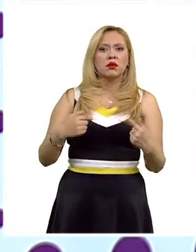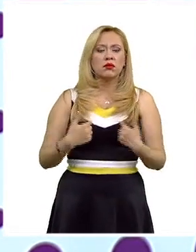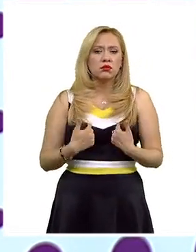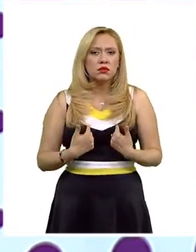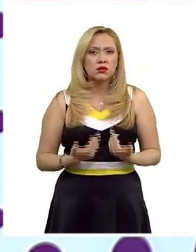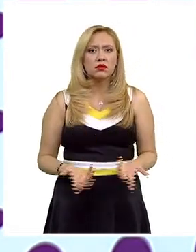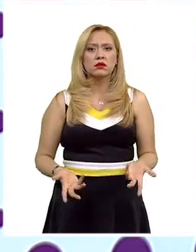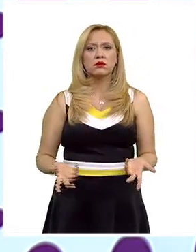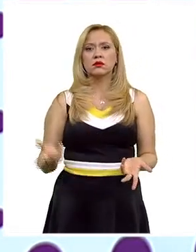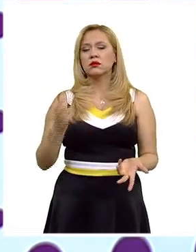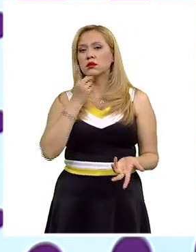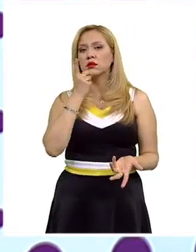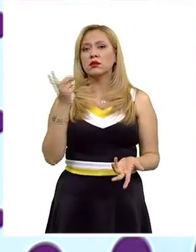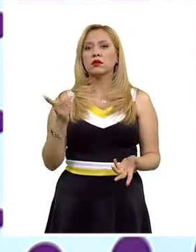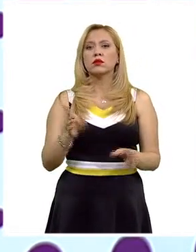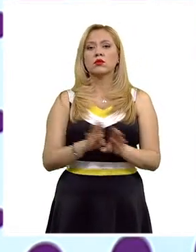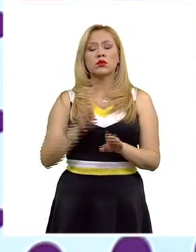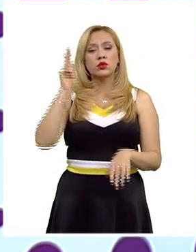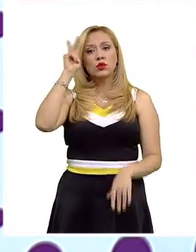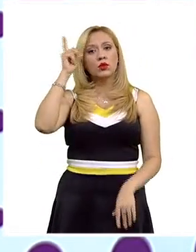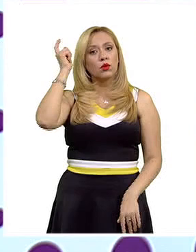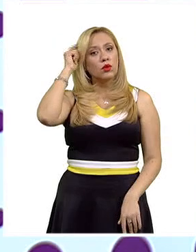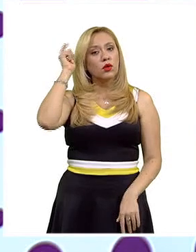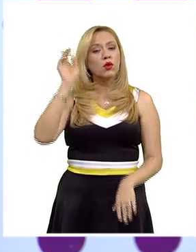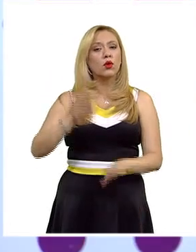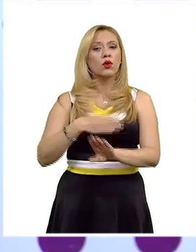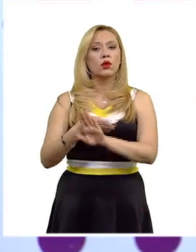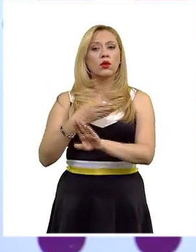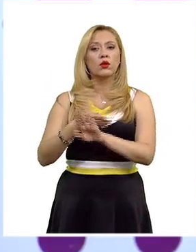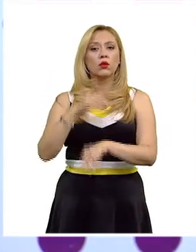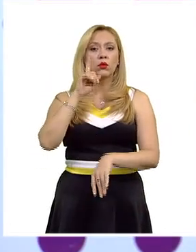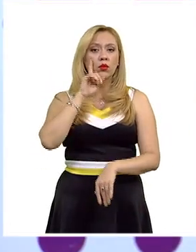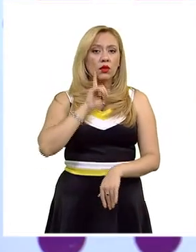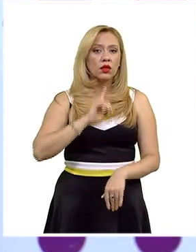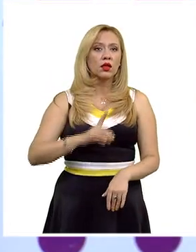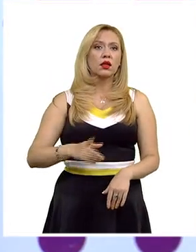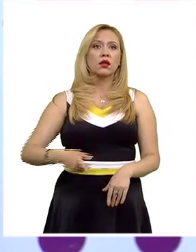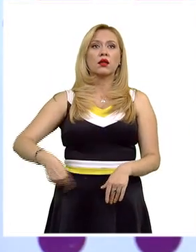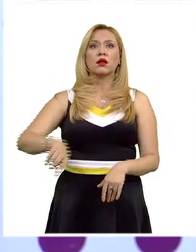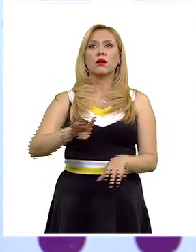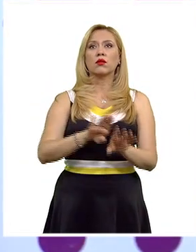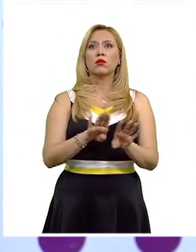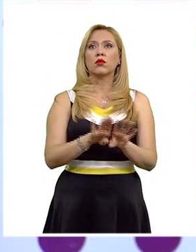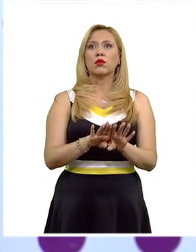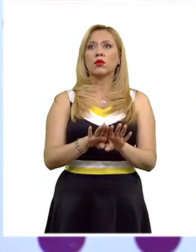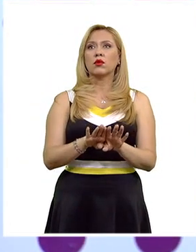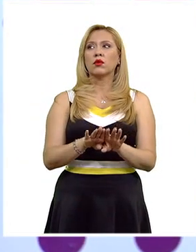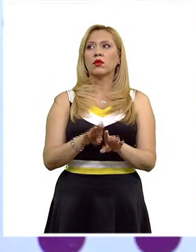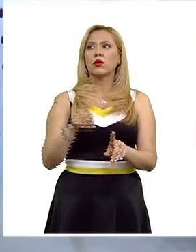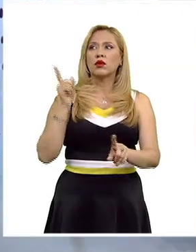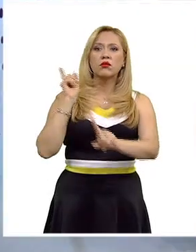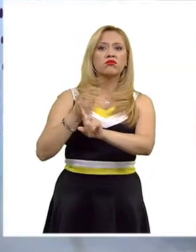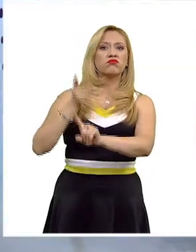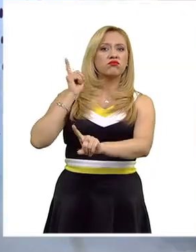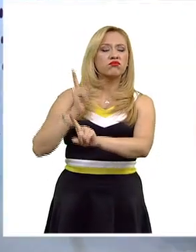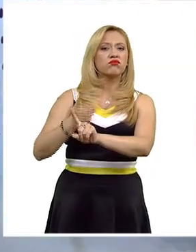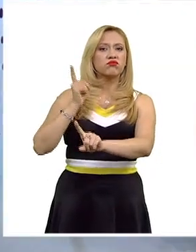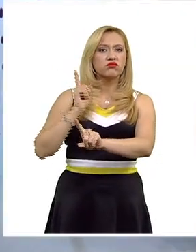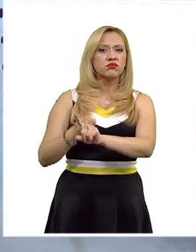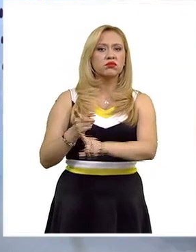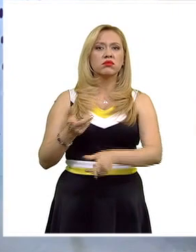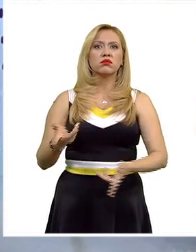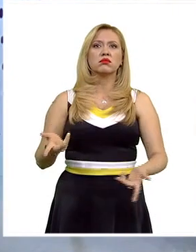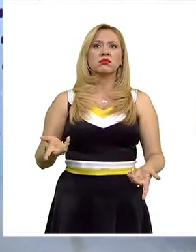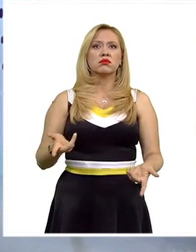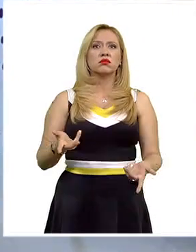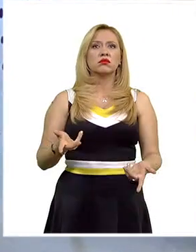Nicole señalaba, esta violencia psicológica contra las mujeres, estas formas de nulificación, de señalamiento,